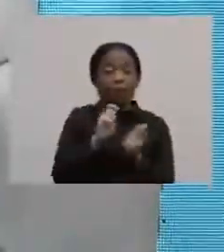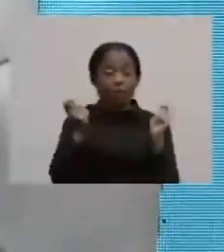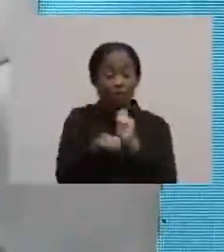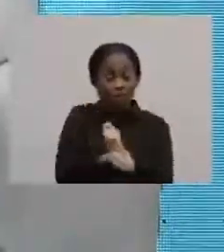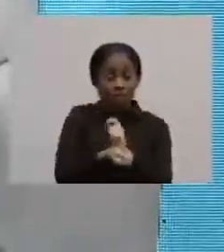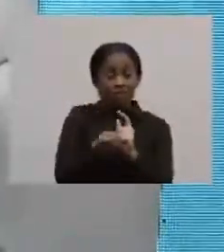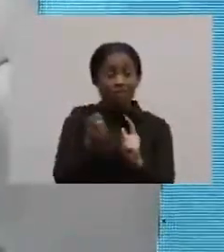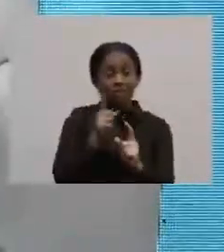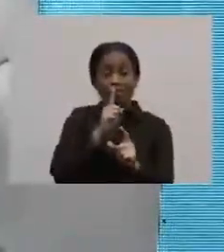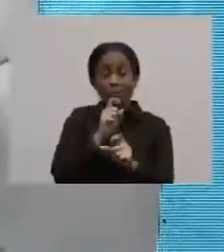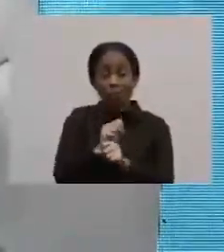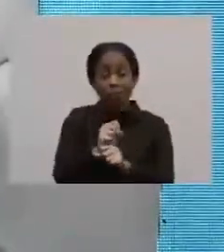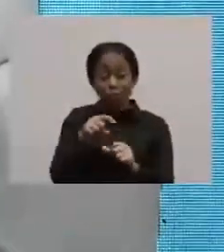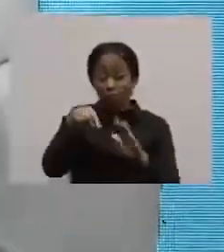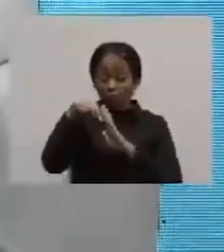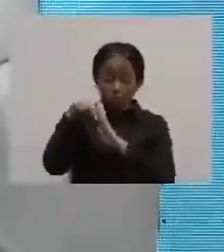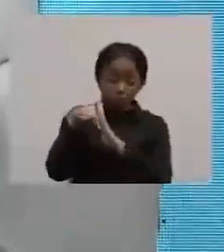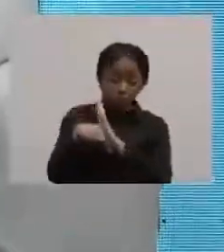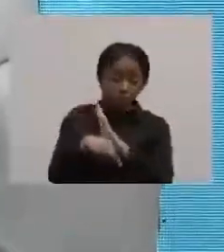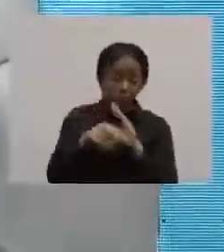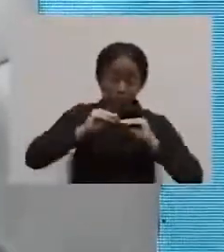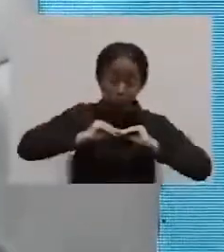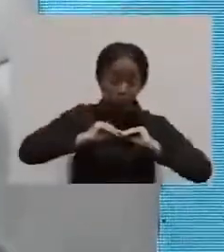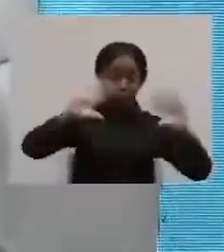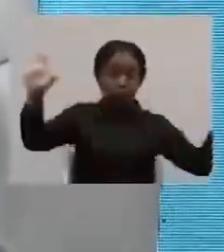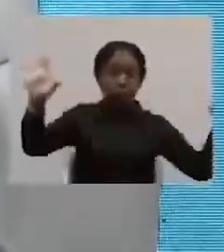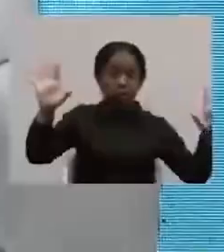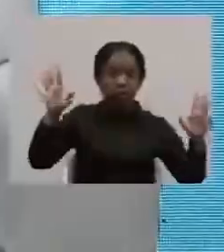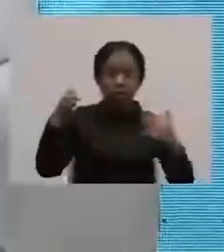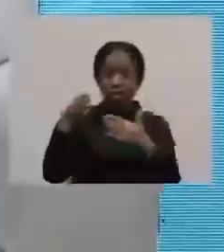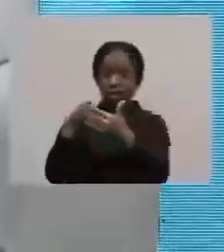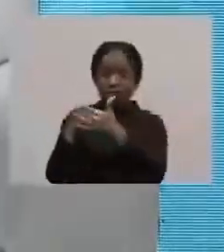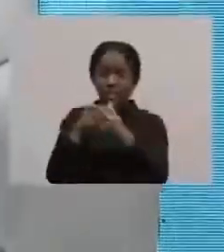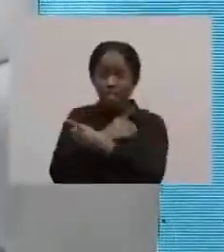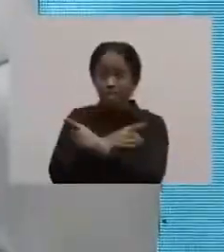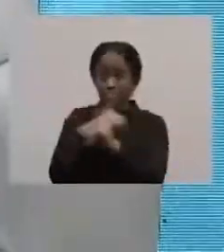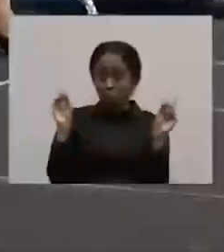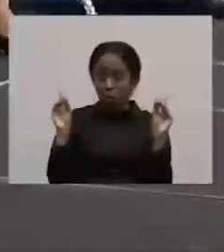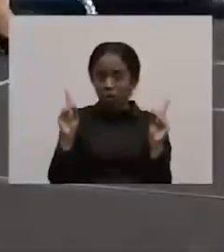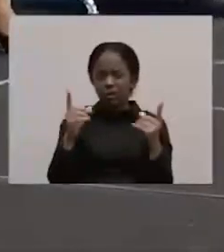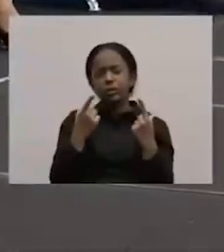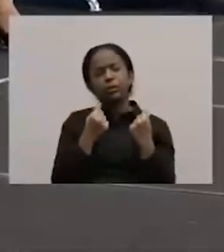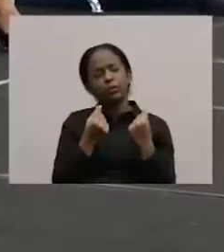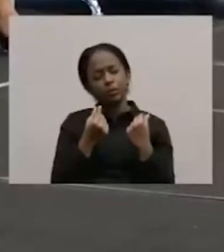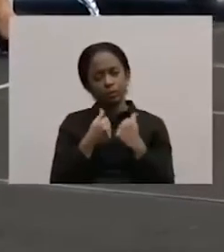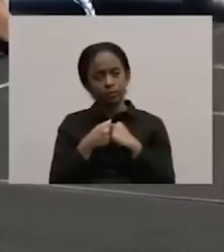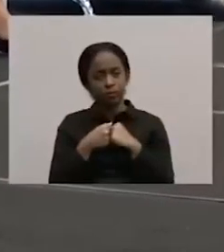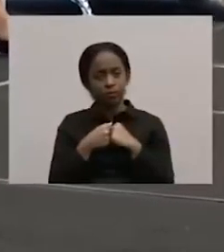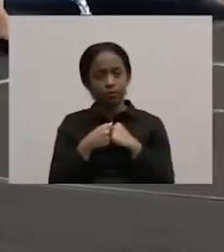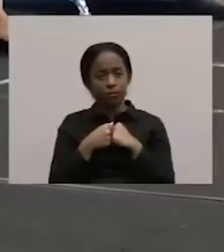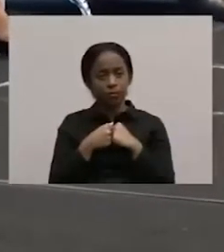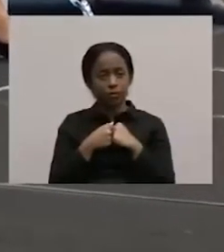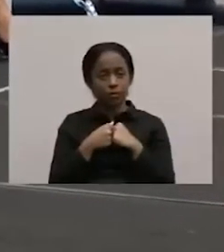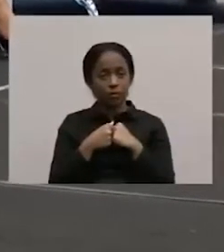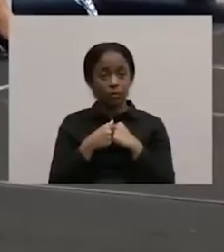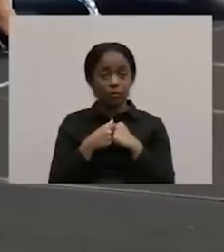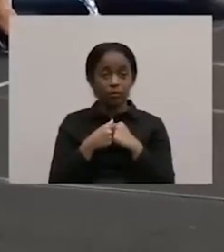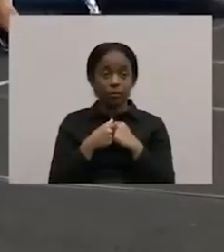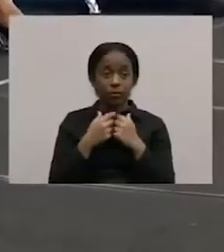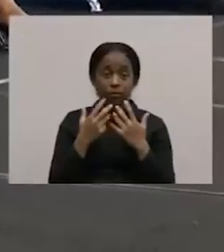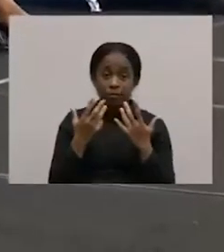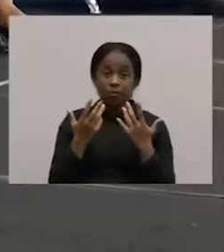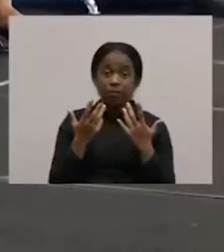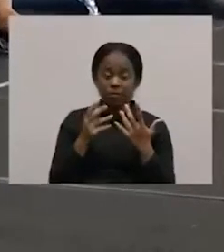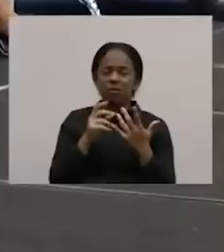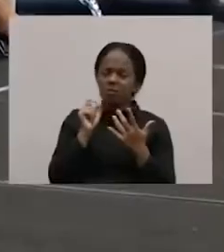una profunda tendencia, algo que atente contra la democracia misma. ¿Qué tú haces? Habrá que regularlo, claro. Esa es